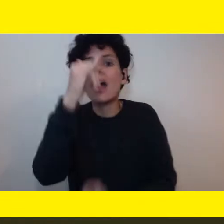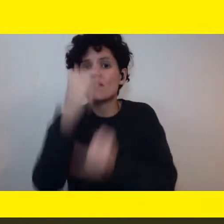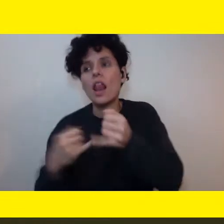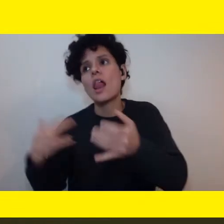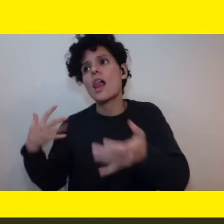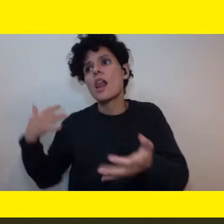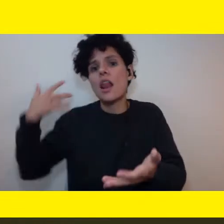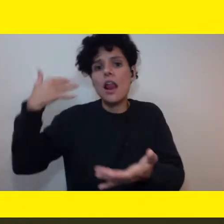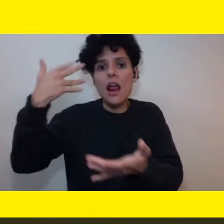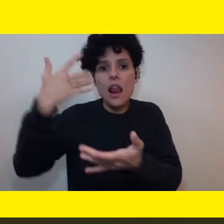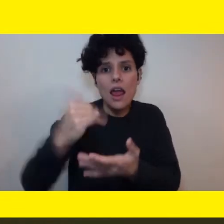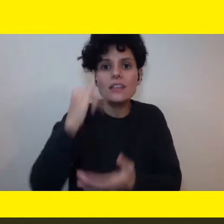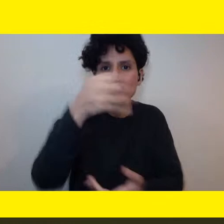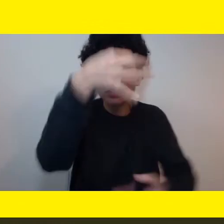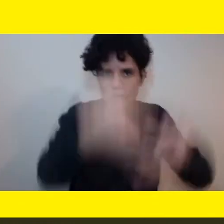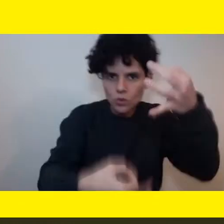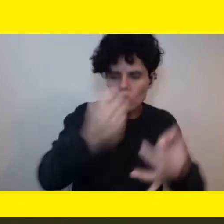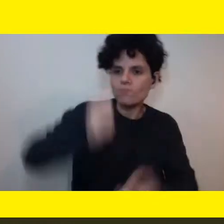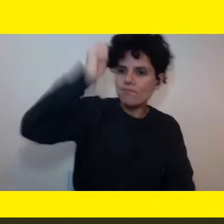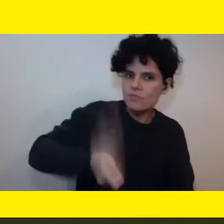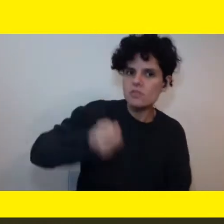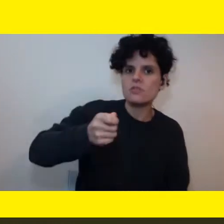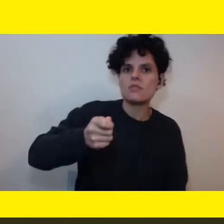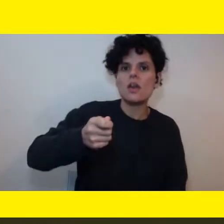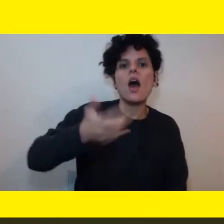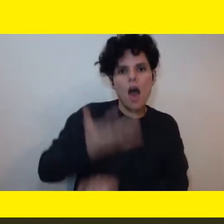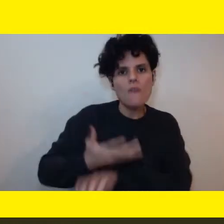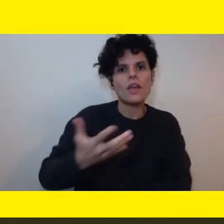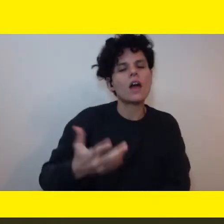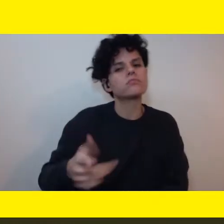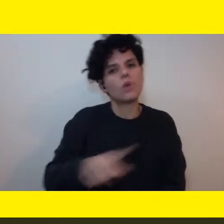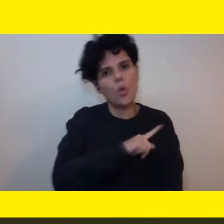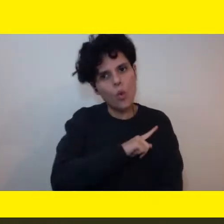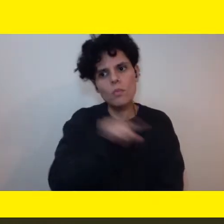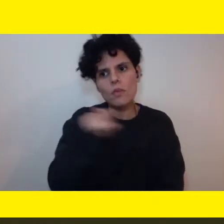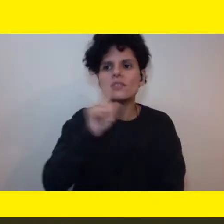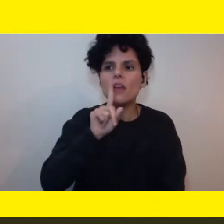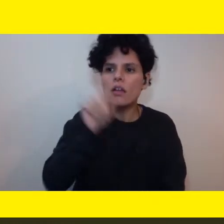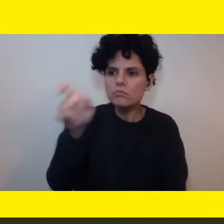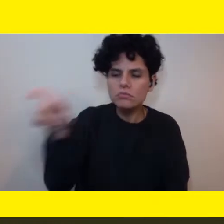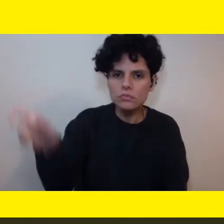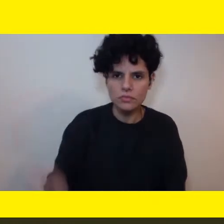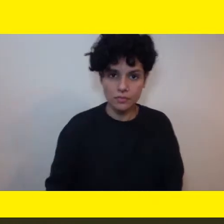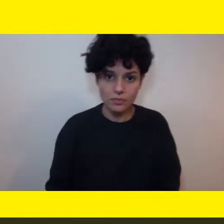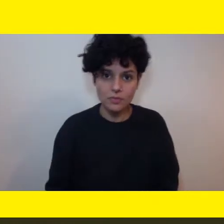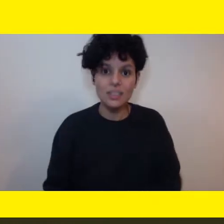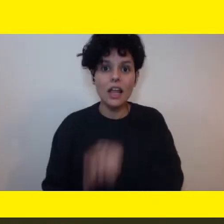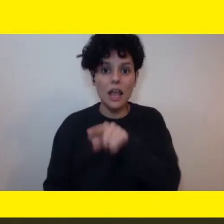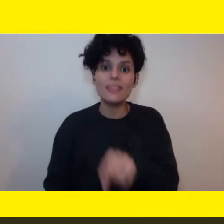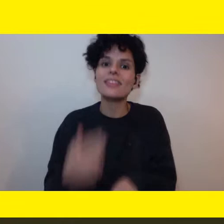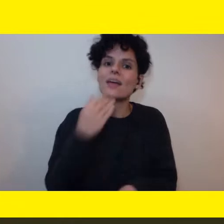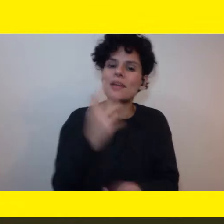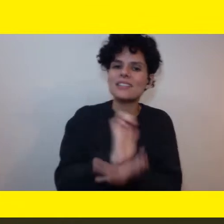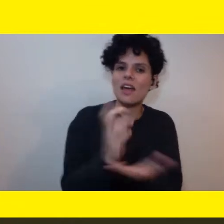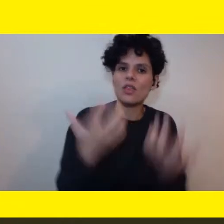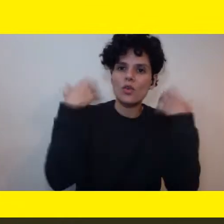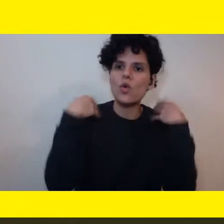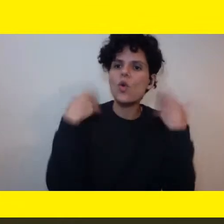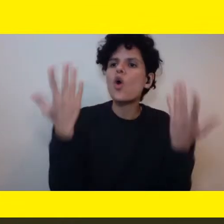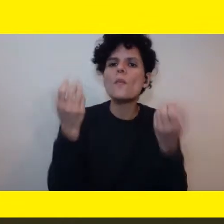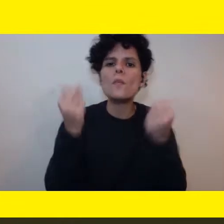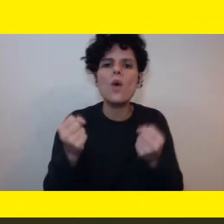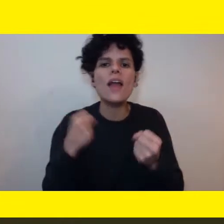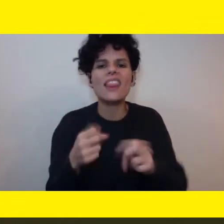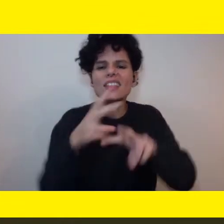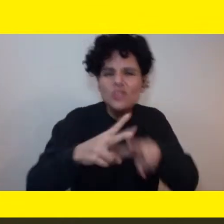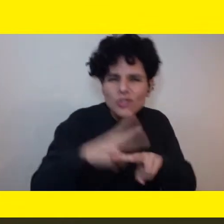Excelentísima Corte Suprema. Y posteriormente, ahí se querella y posteriormente ejerce su derecho a la reparación. Pero yo